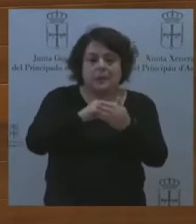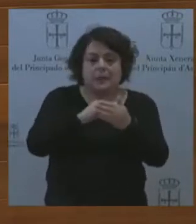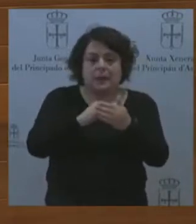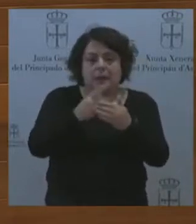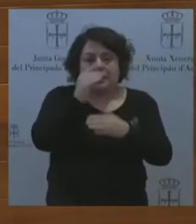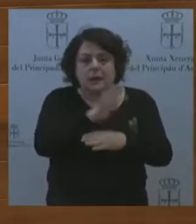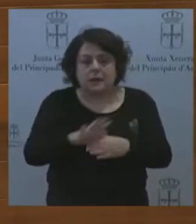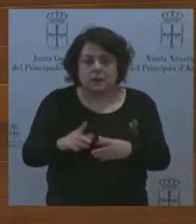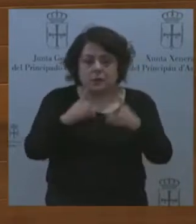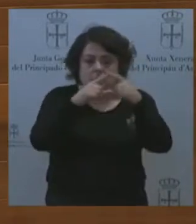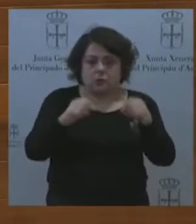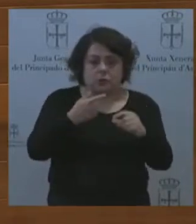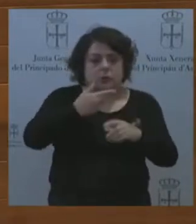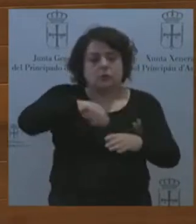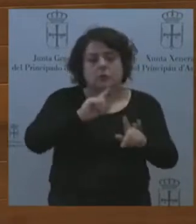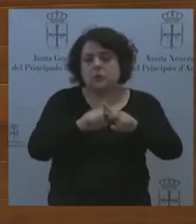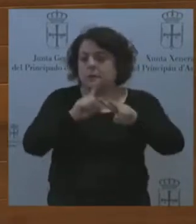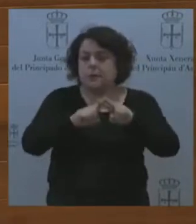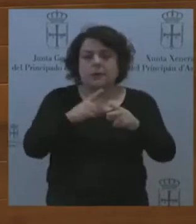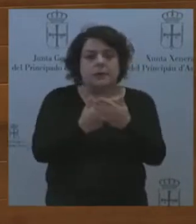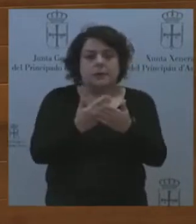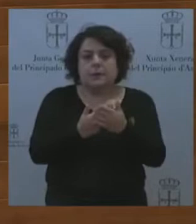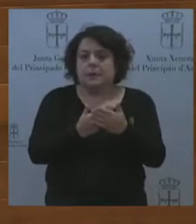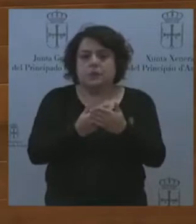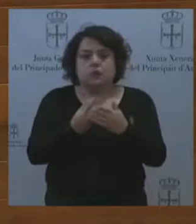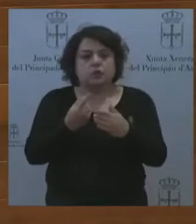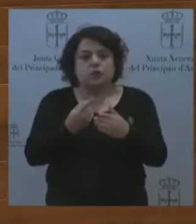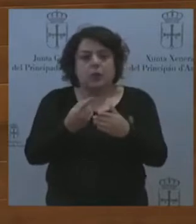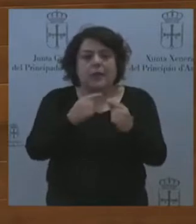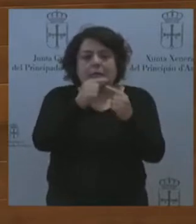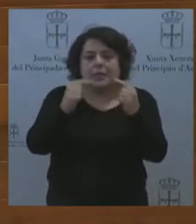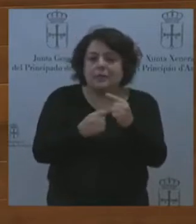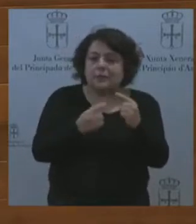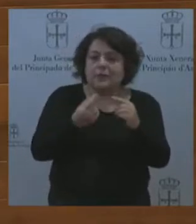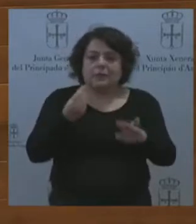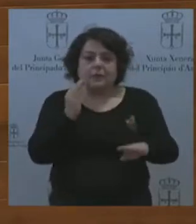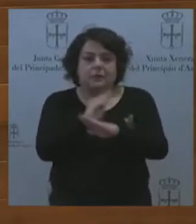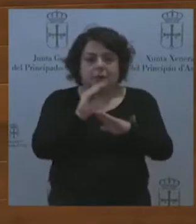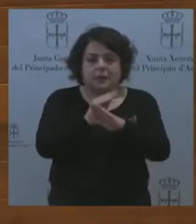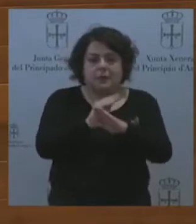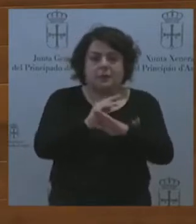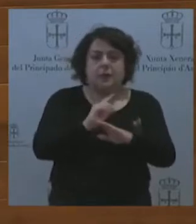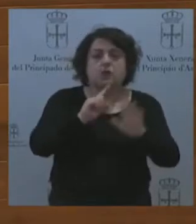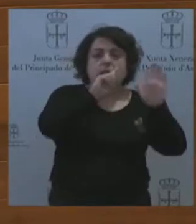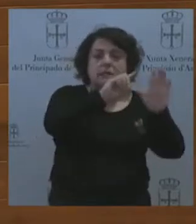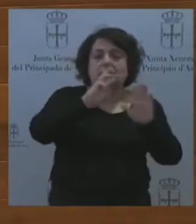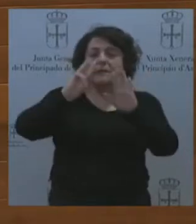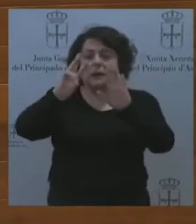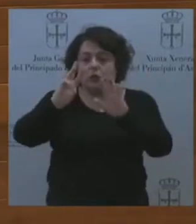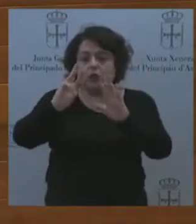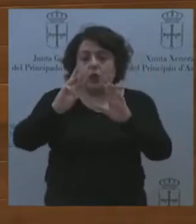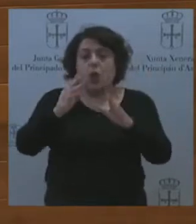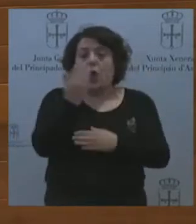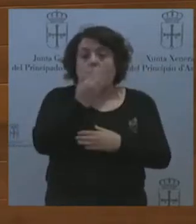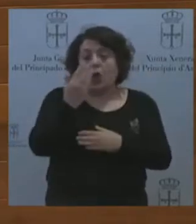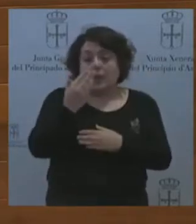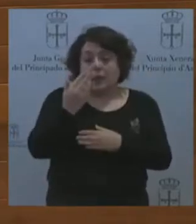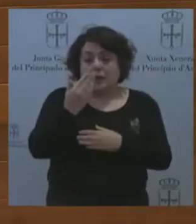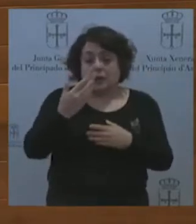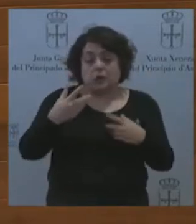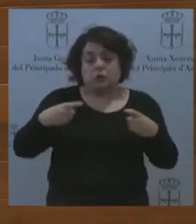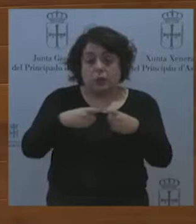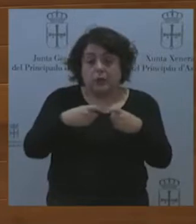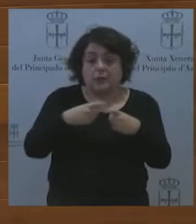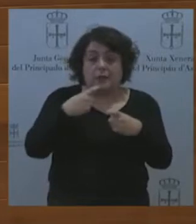de financiación que sufren los 68 colegios concertados del Principado, así como a ampliar la duración de los conciertos vigentes al